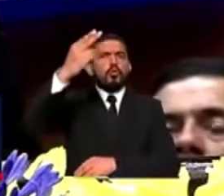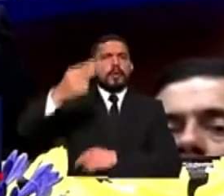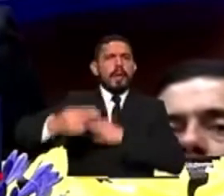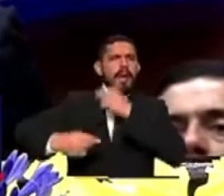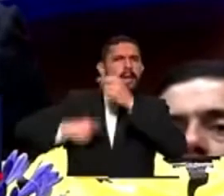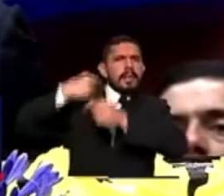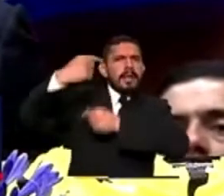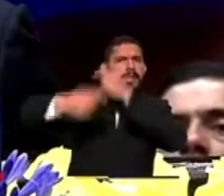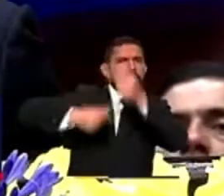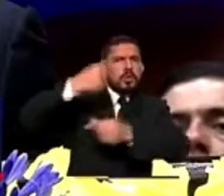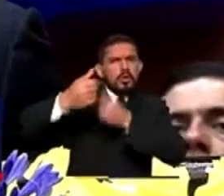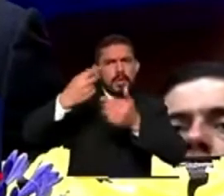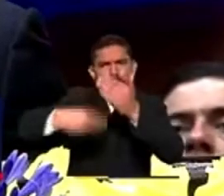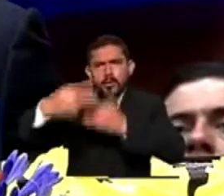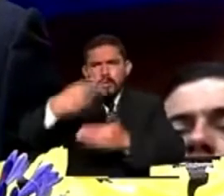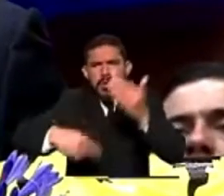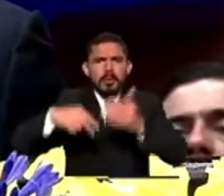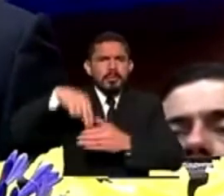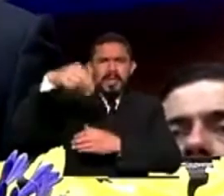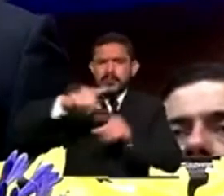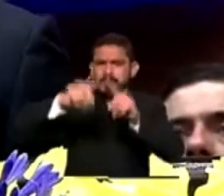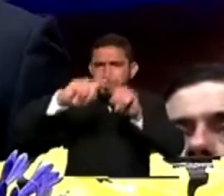generaciones.